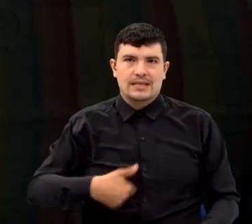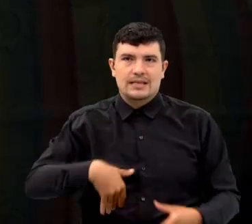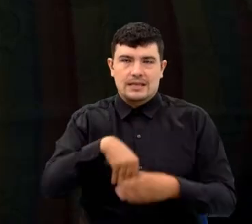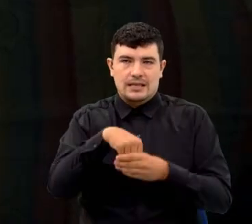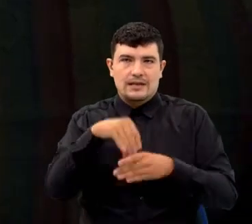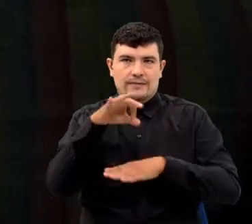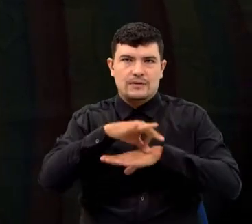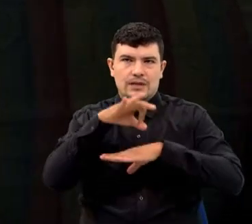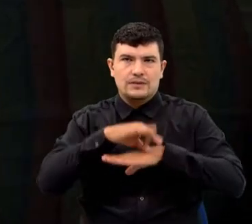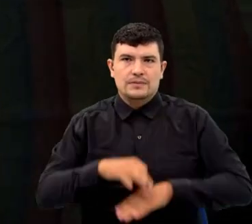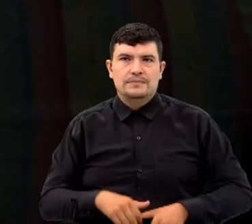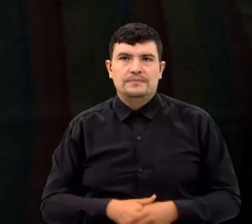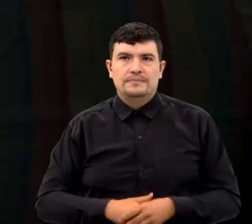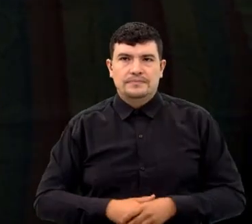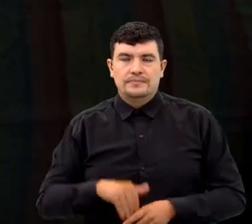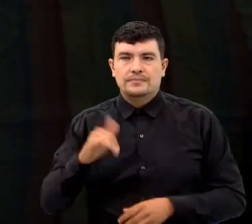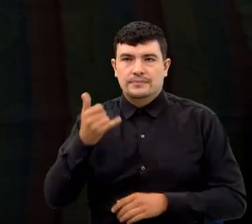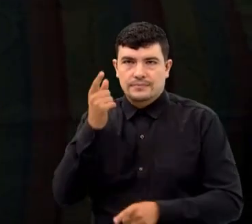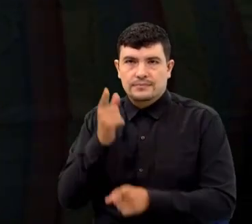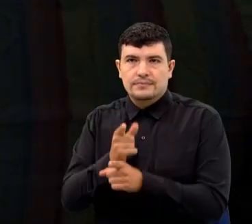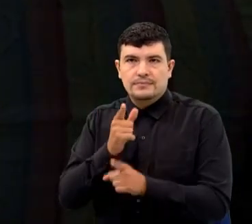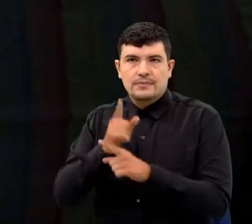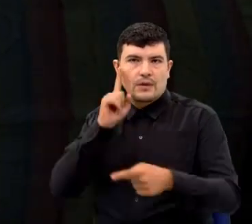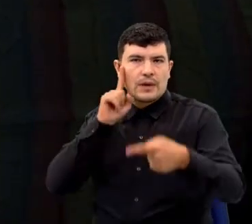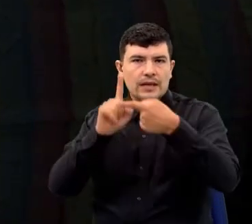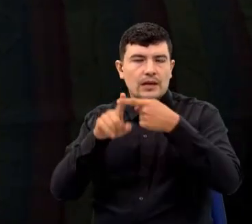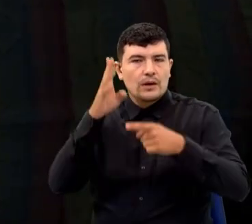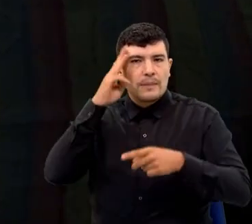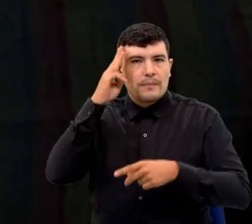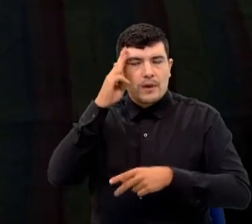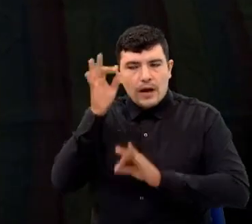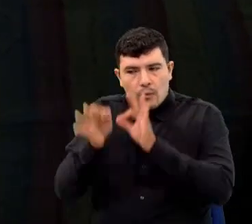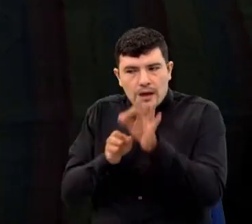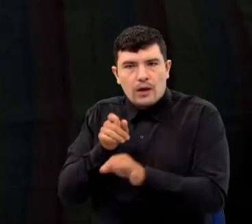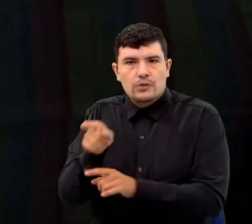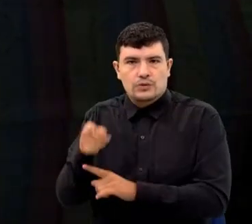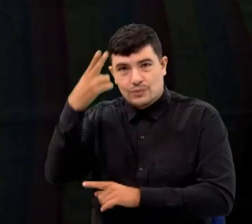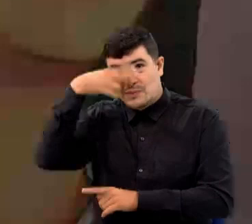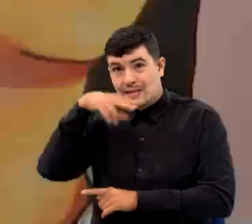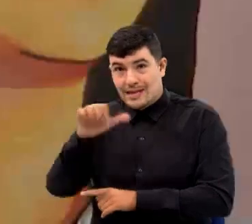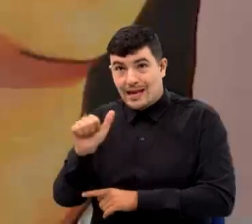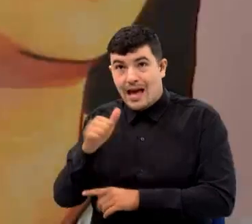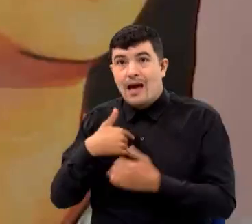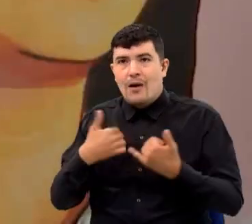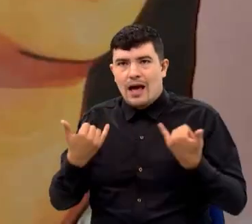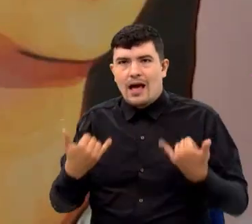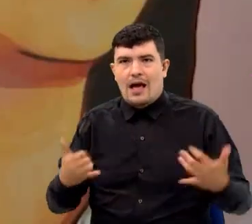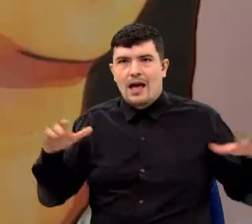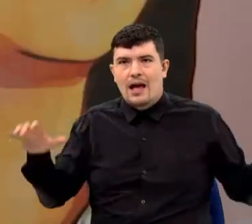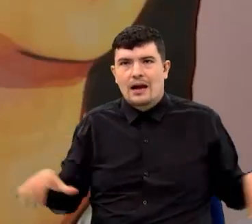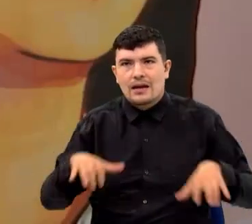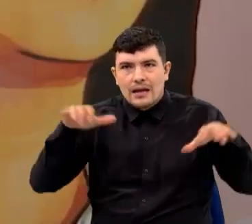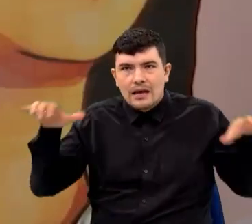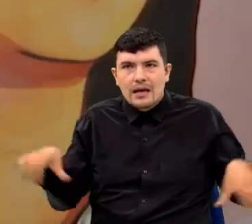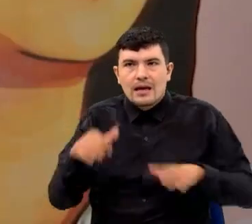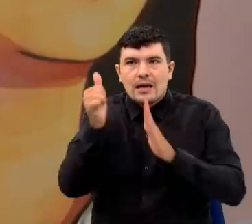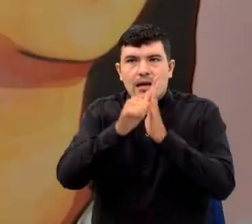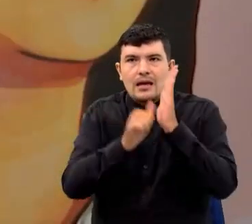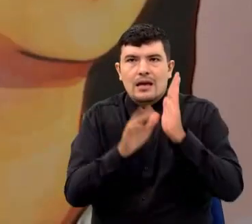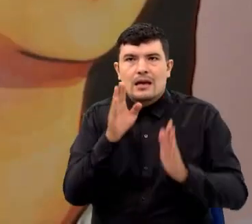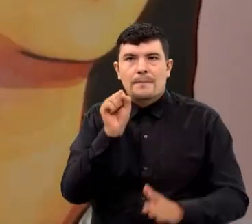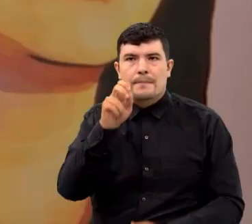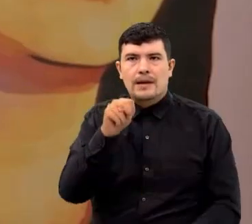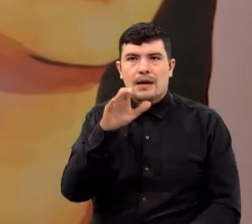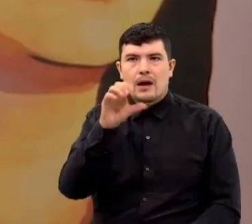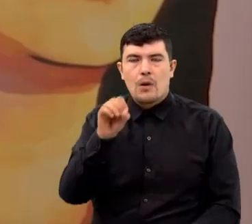organización. Bueno, precisamente para mantener la memoria de Ángela Hernández es hacer las actividades. Vamos a tener un programa que se llama Banco Materno.